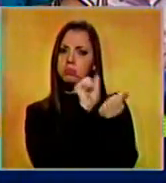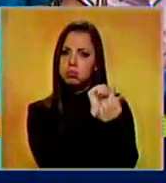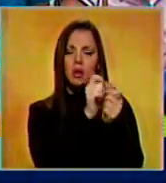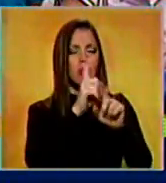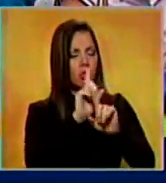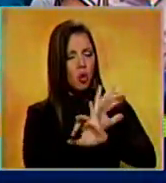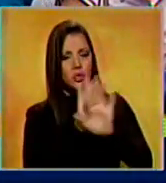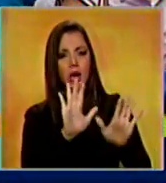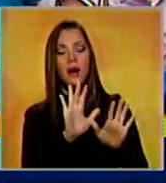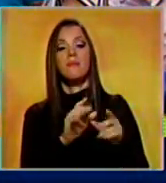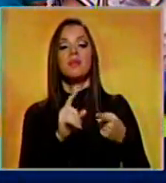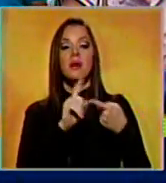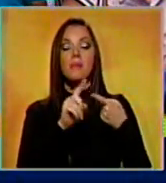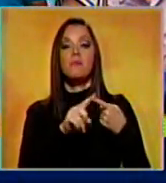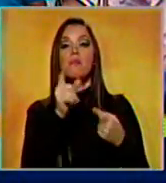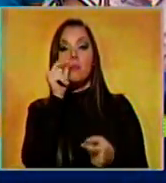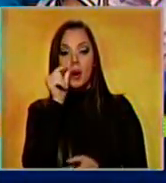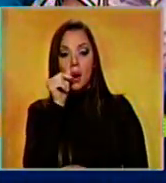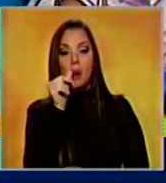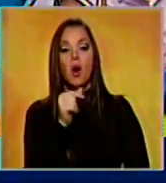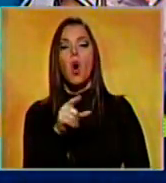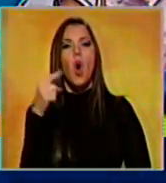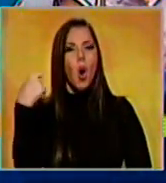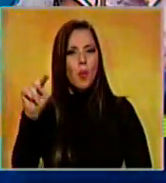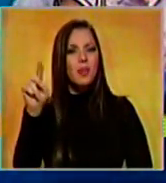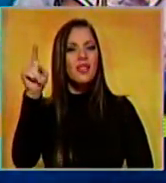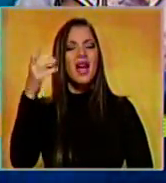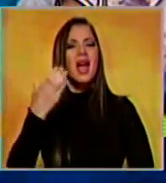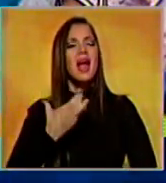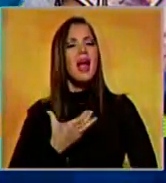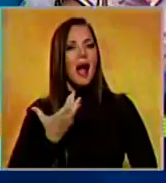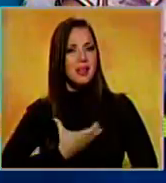entre ellos Enrique Salas Romer y Diego Arria. Es